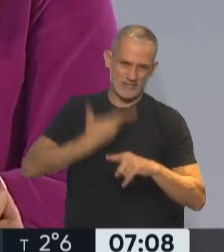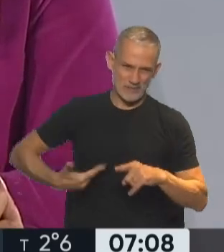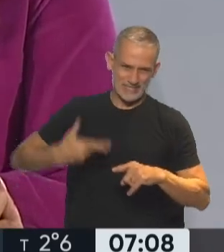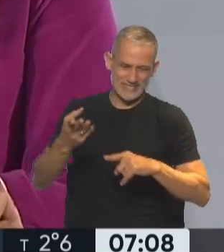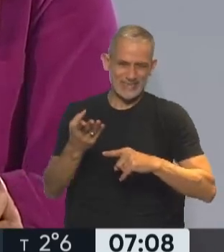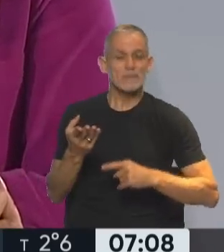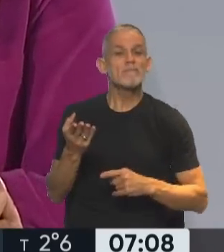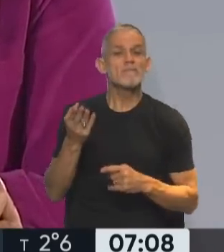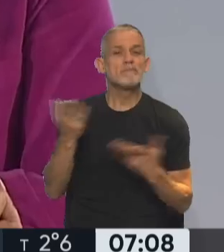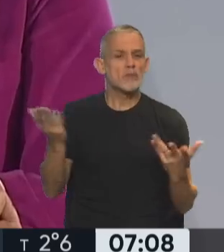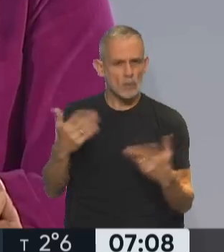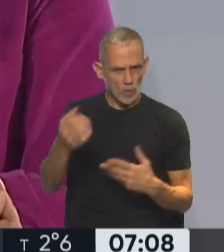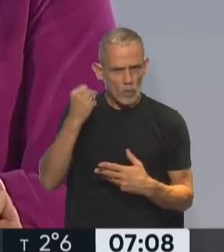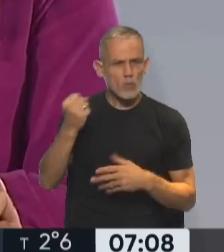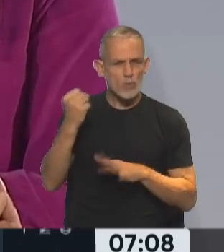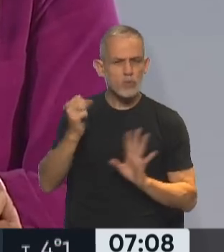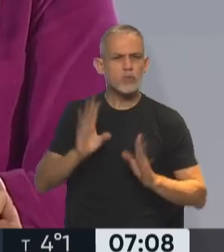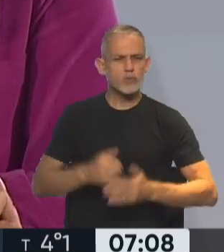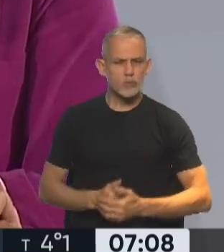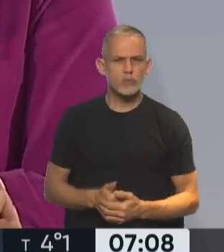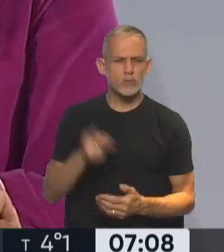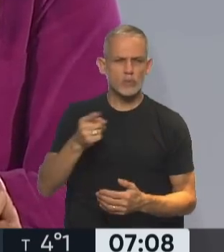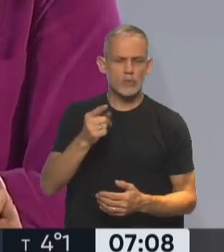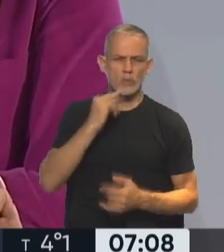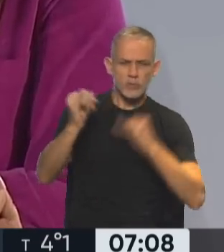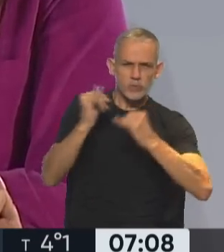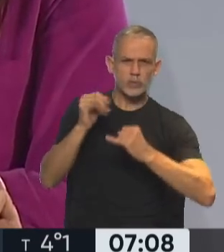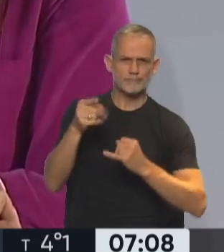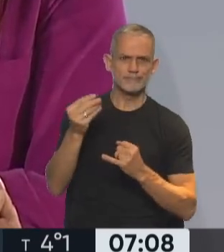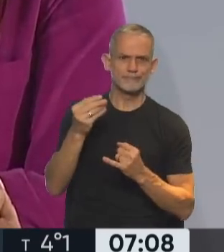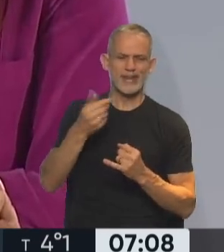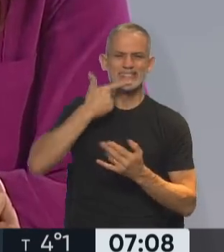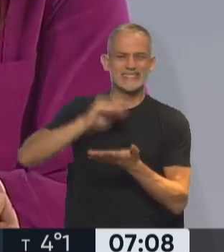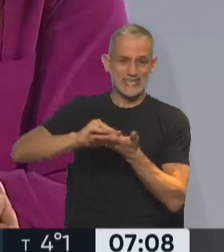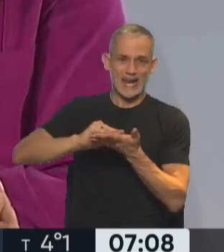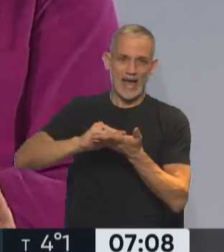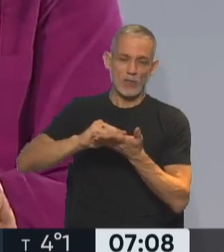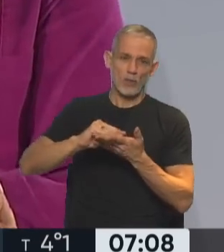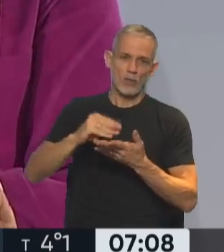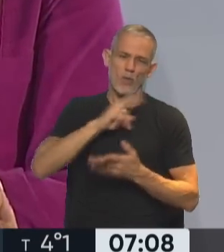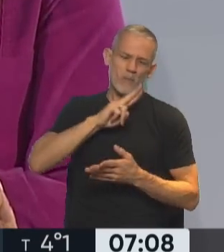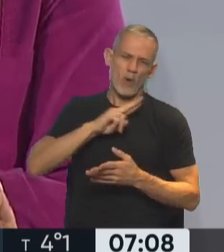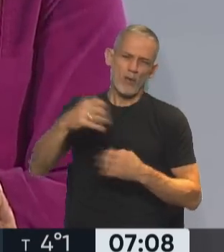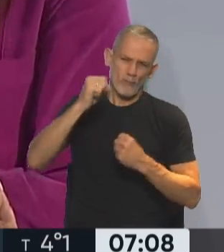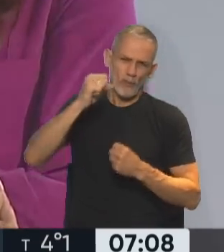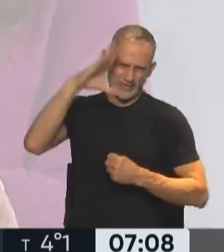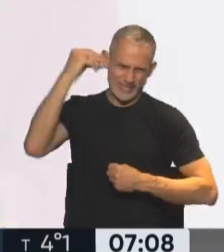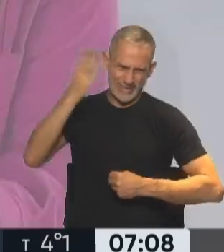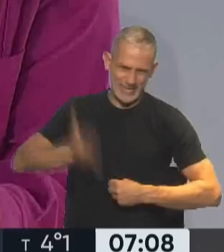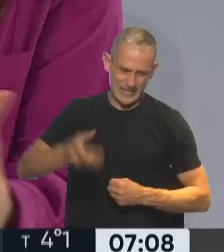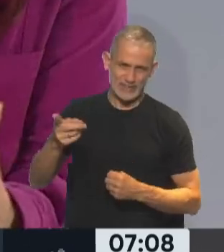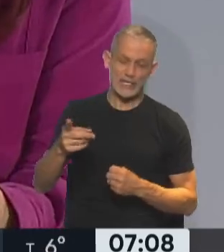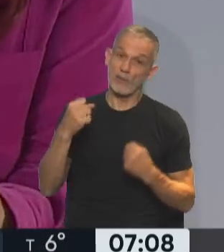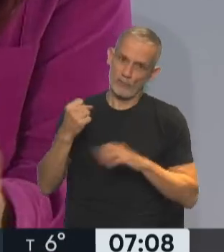definiciones realmente duras de quien maneja en este momento el Senado de la Nación, y una mujer fuerte dentro de la política argentina,